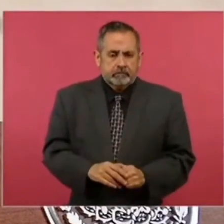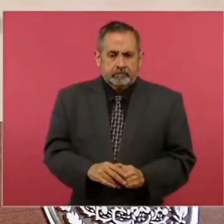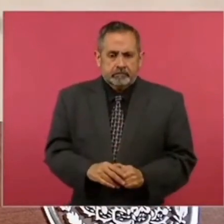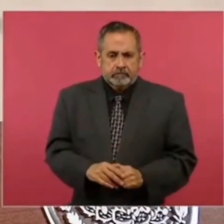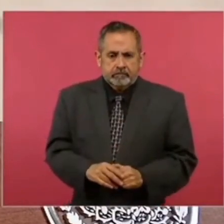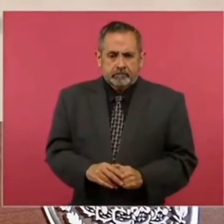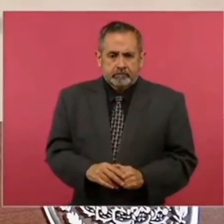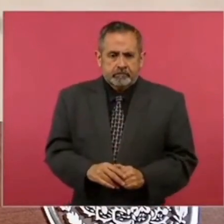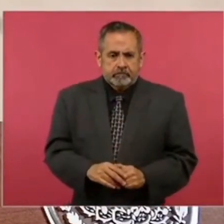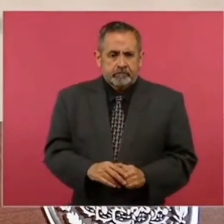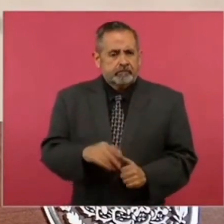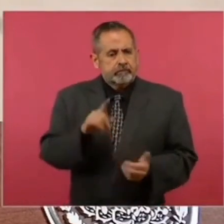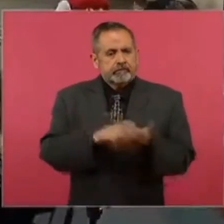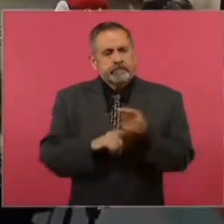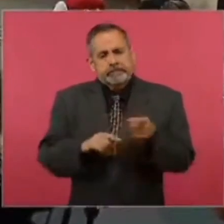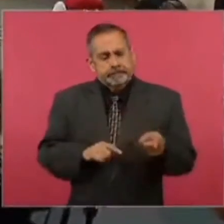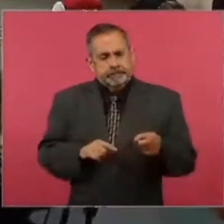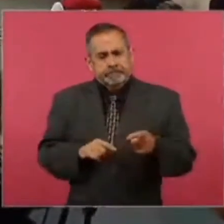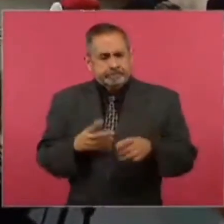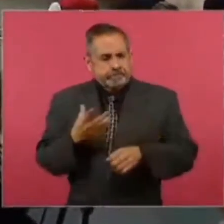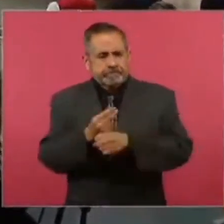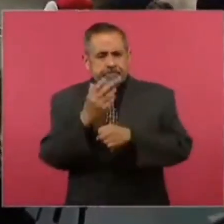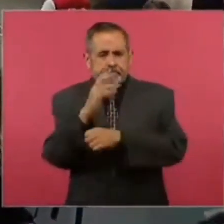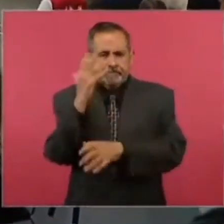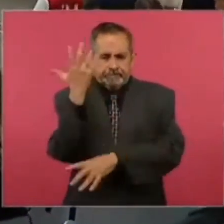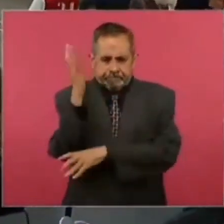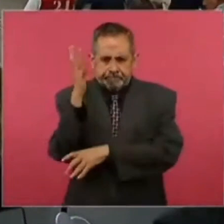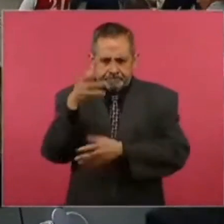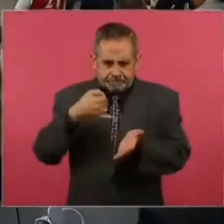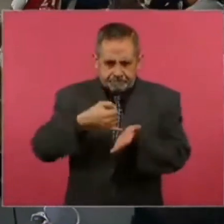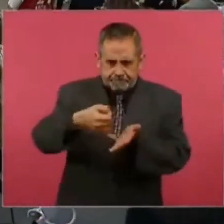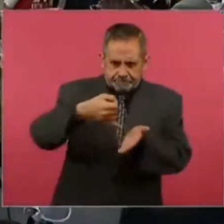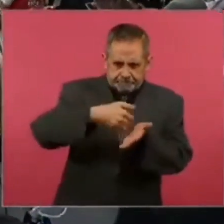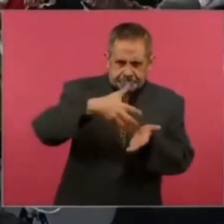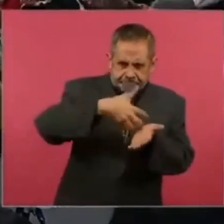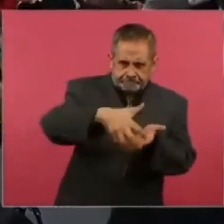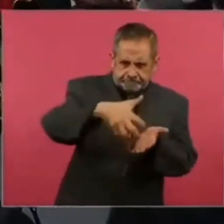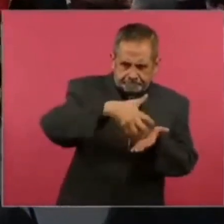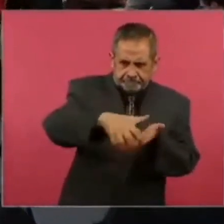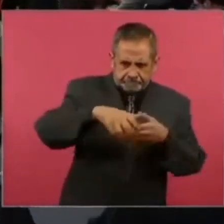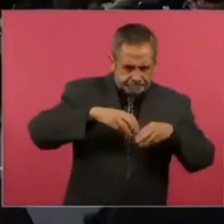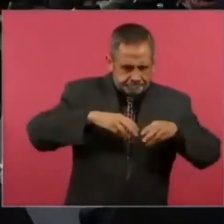acción, un trabajo de reforestación de todo el área